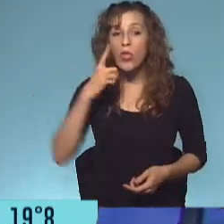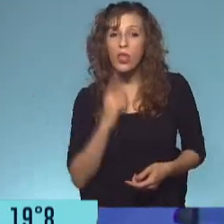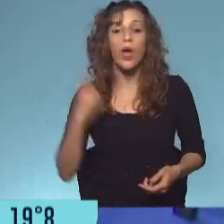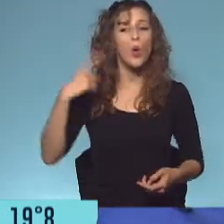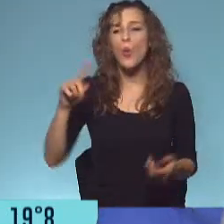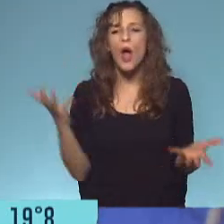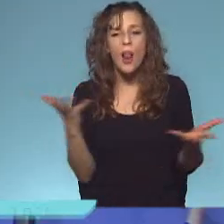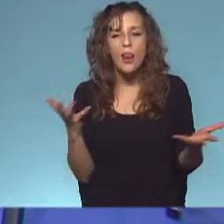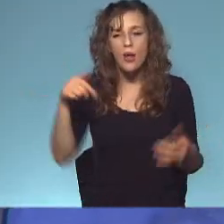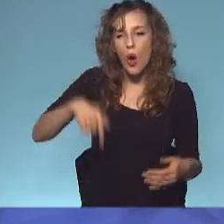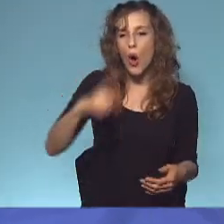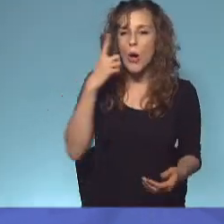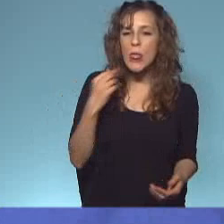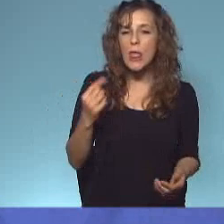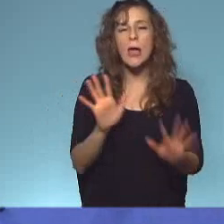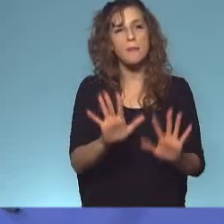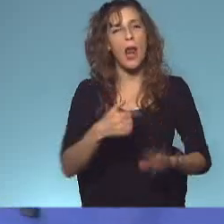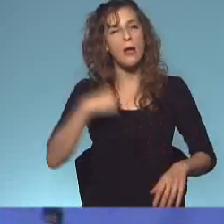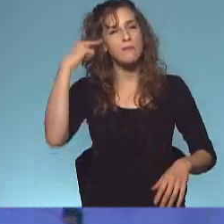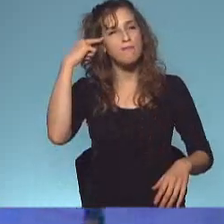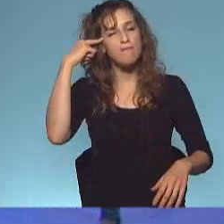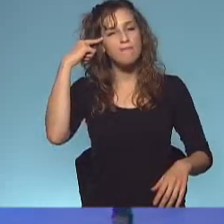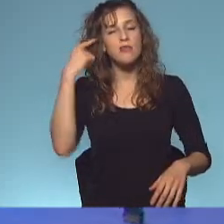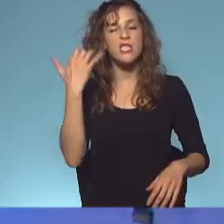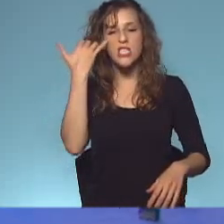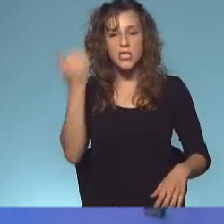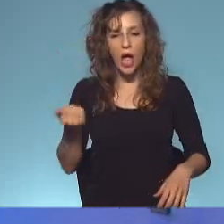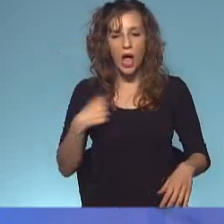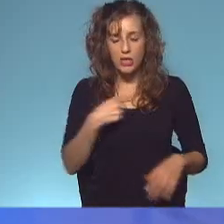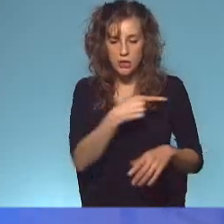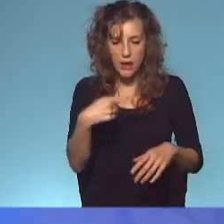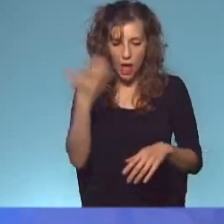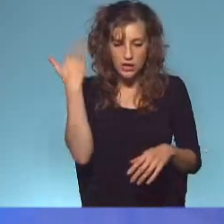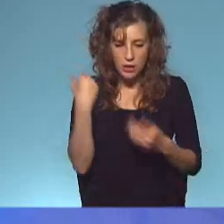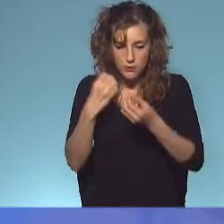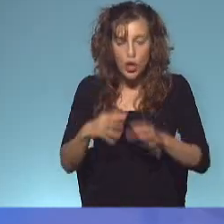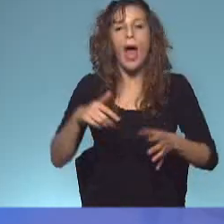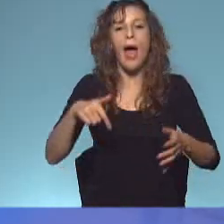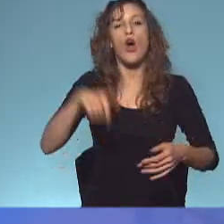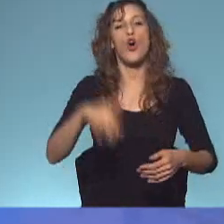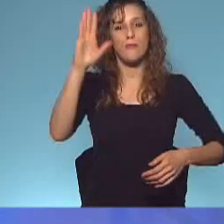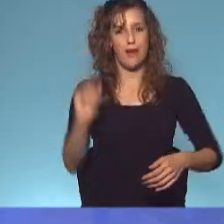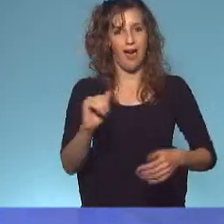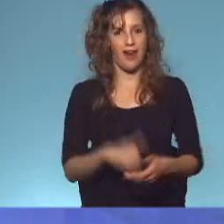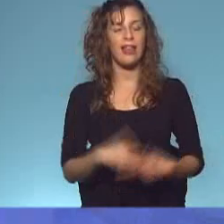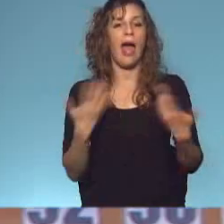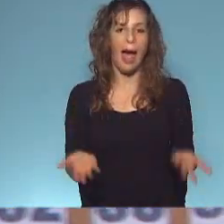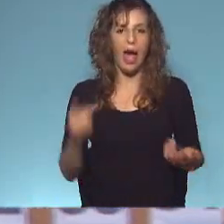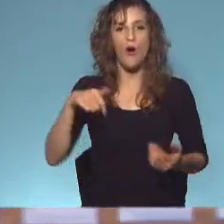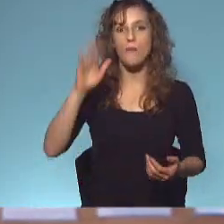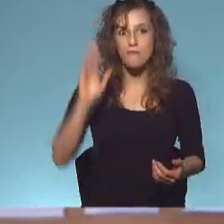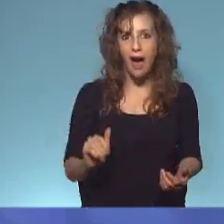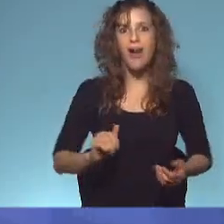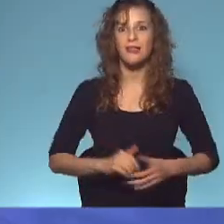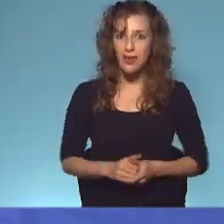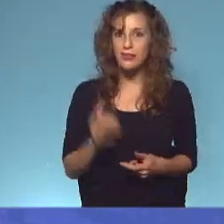hoy? ¿Qué día es hoy? Espera, déjame pensar, tenés razón. Arrancó la semana ayer. Ah, hoy es martes. Ahí está, martes. No te cases